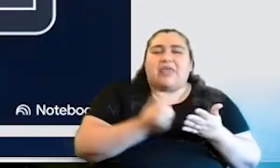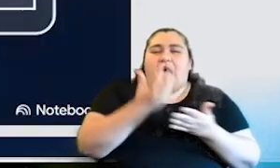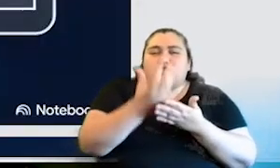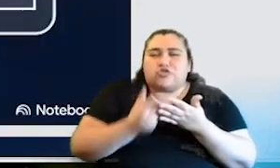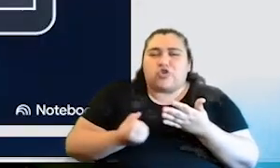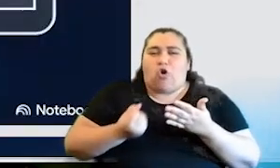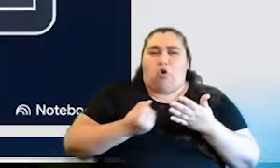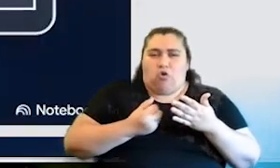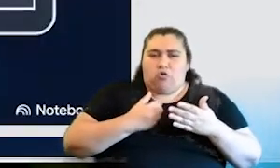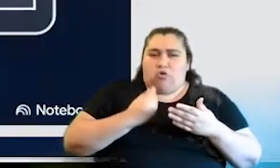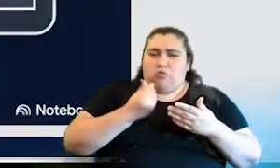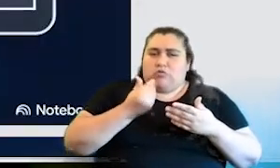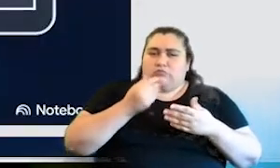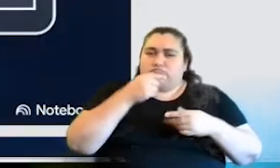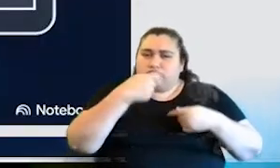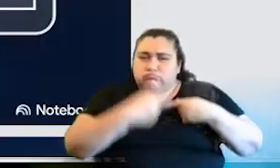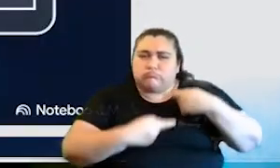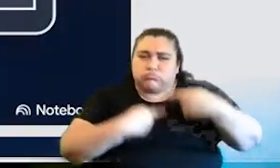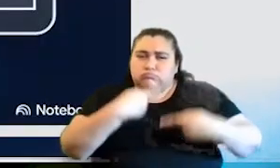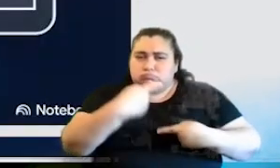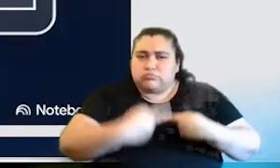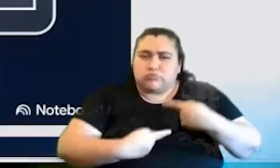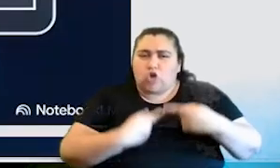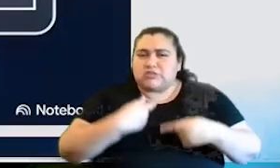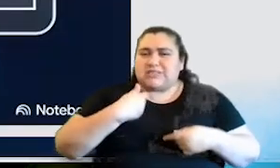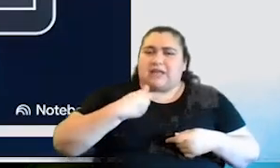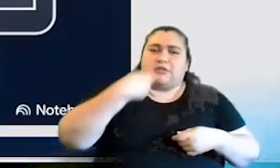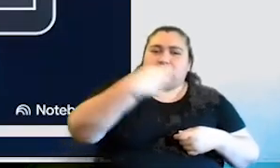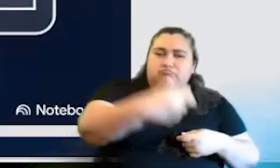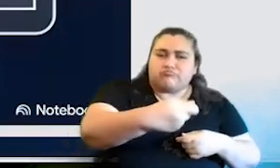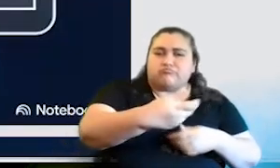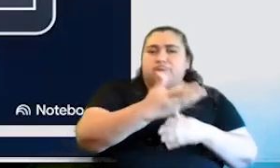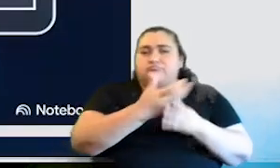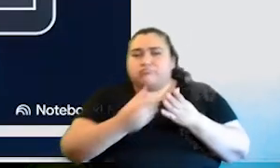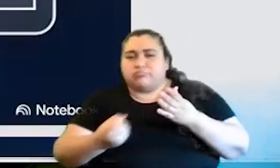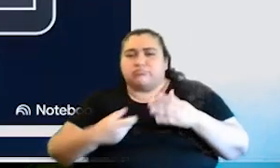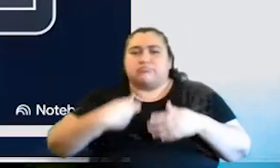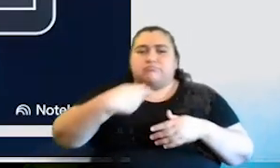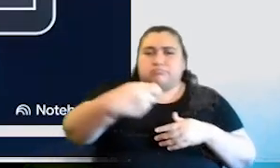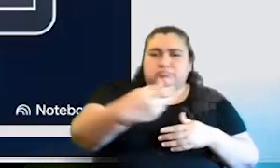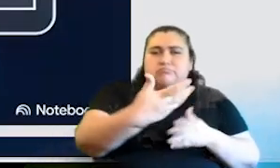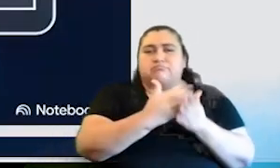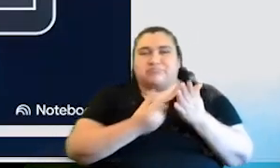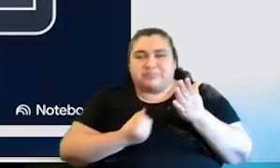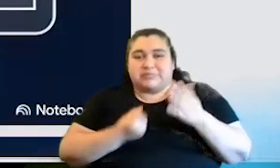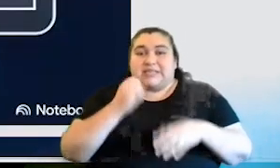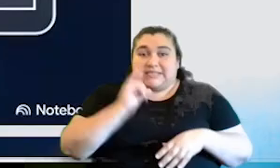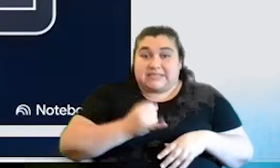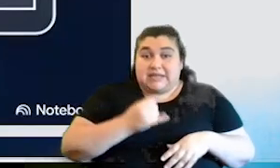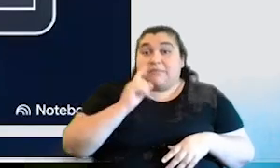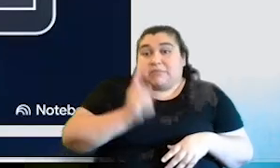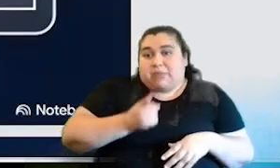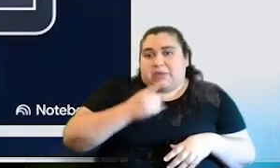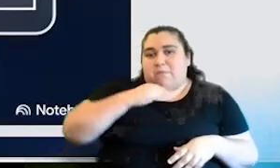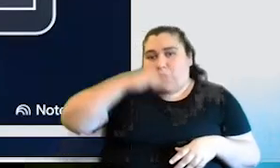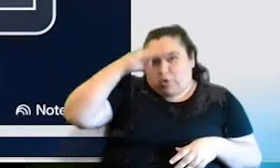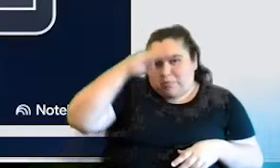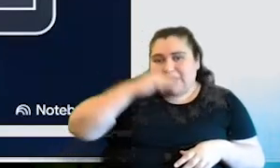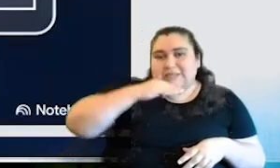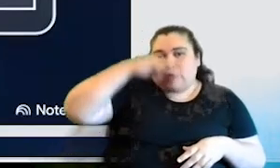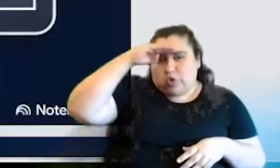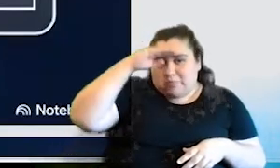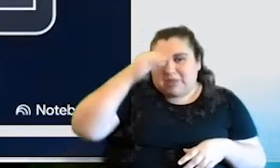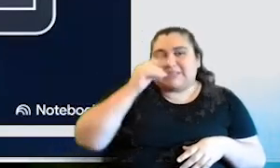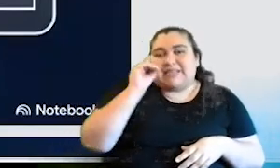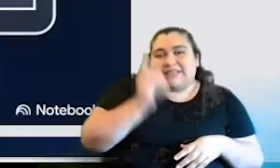particular de nuestro organismo, pero cualquier empleador puede ir haciendo las liquidaciones parciales y cada mes va haciendo una liquidación